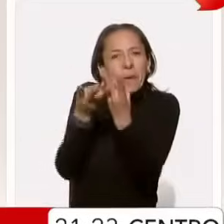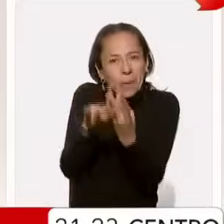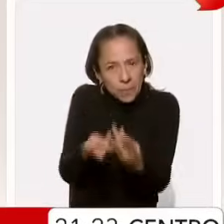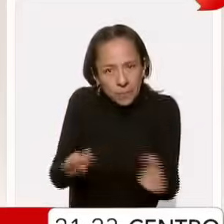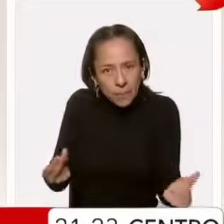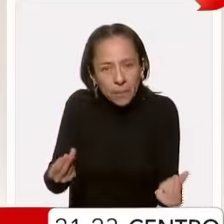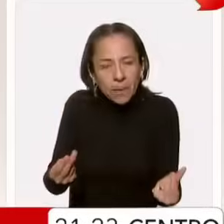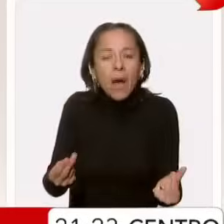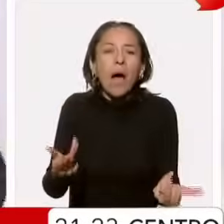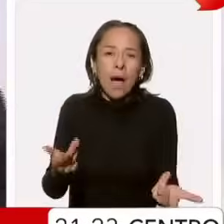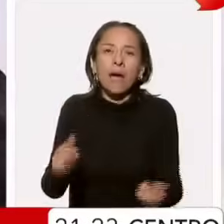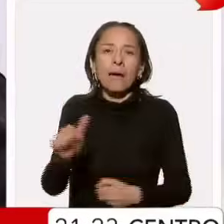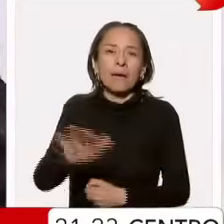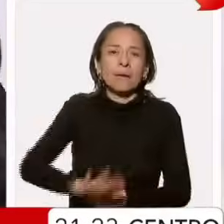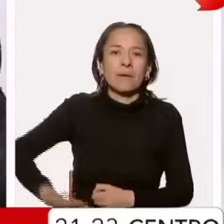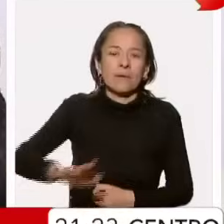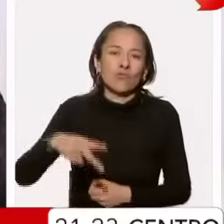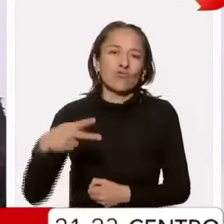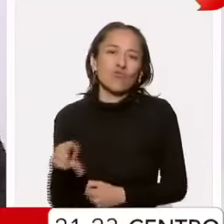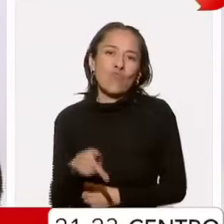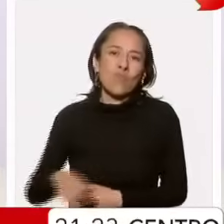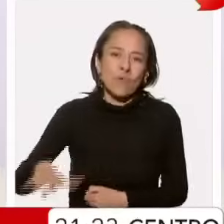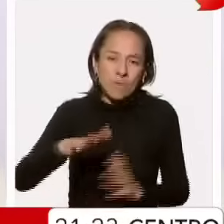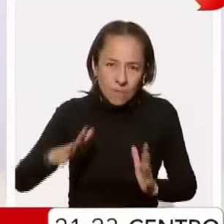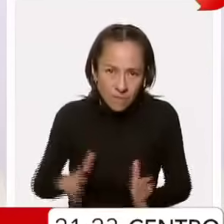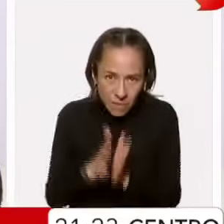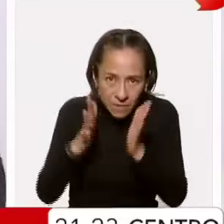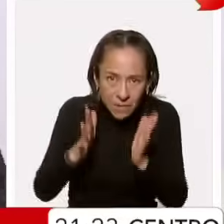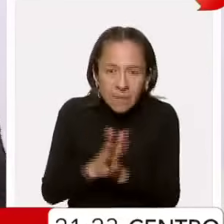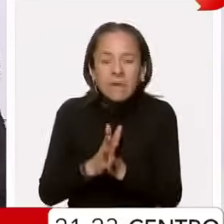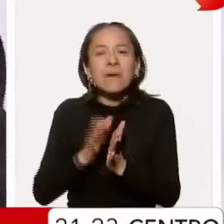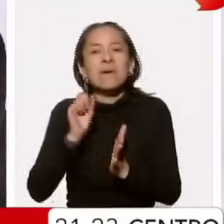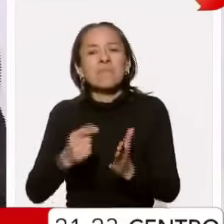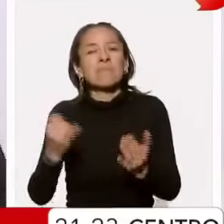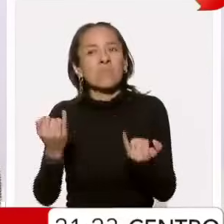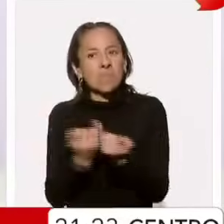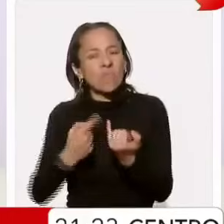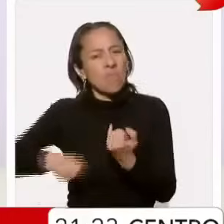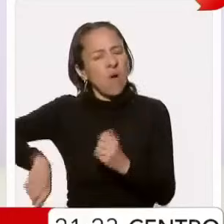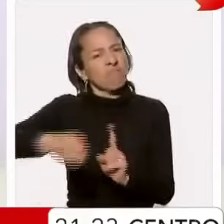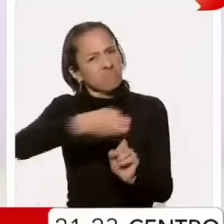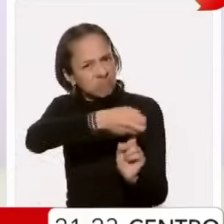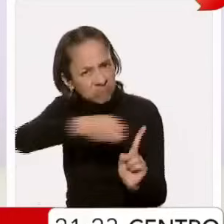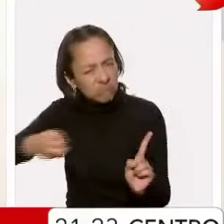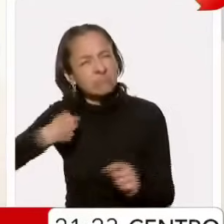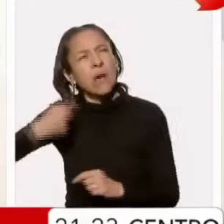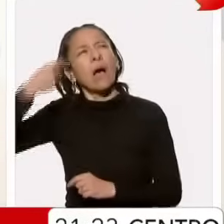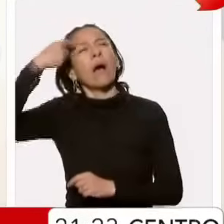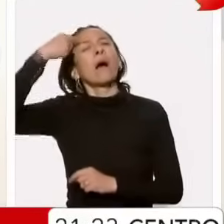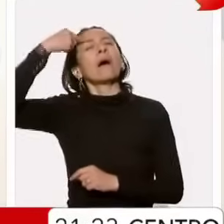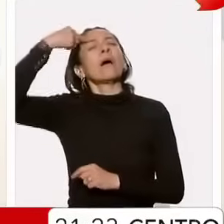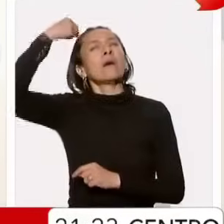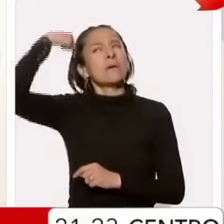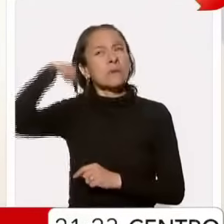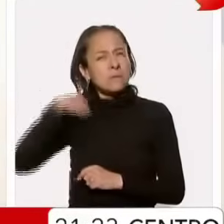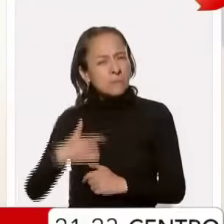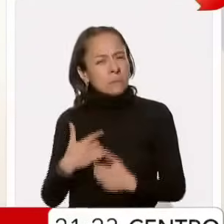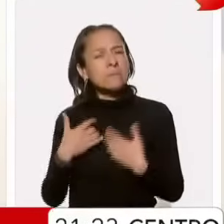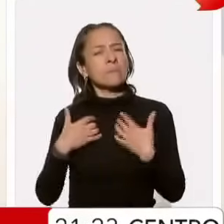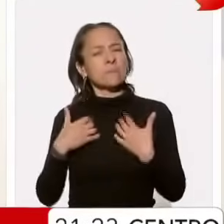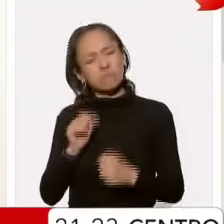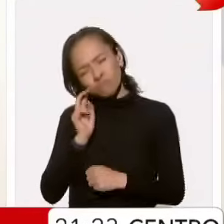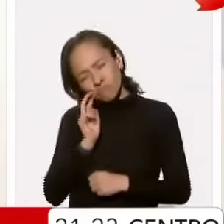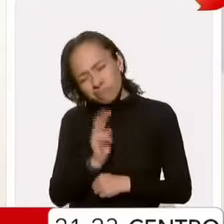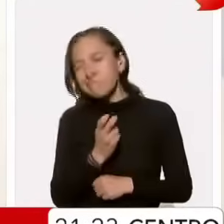la politización de la gente, con la organización, con la conciencia de que eso era falso, pero no desde un